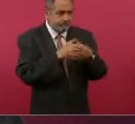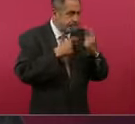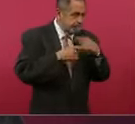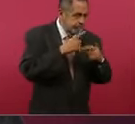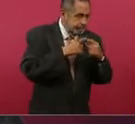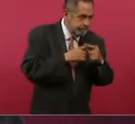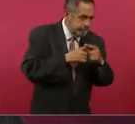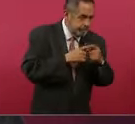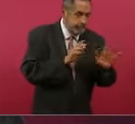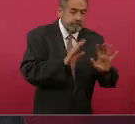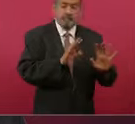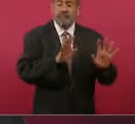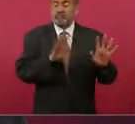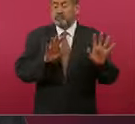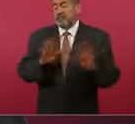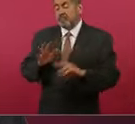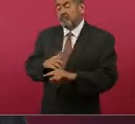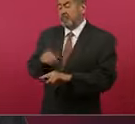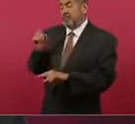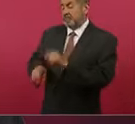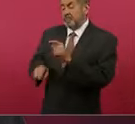tribunal,